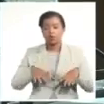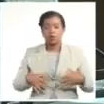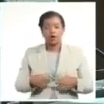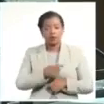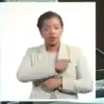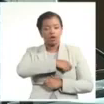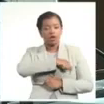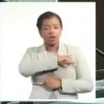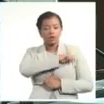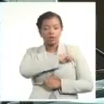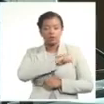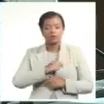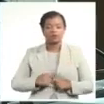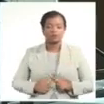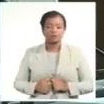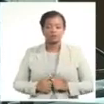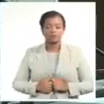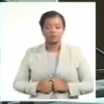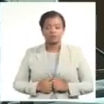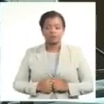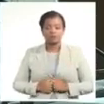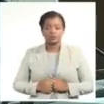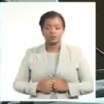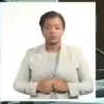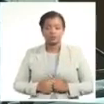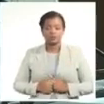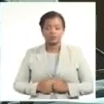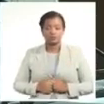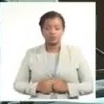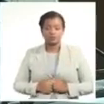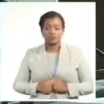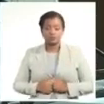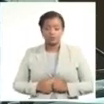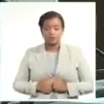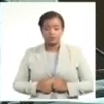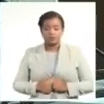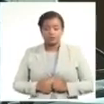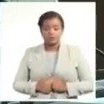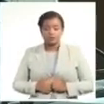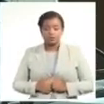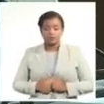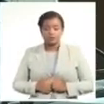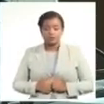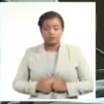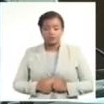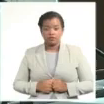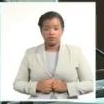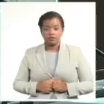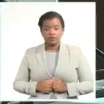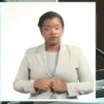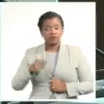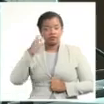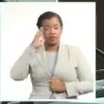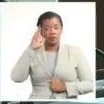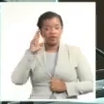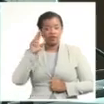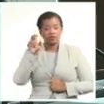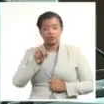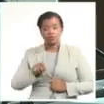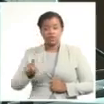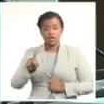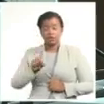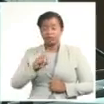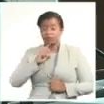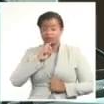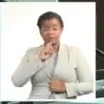escala de toda la sociedad cubana. Y cuando el campo socialista se venía abajo y entrábamos en el periodo